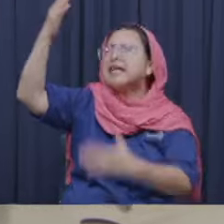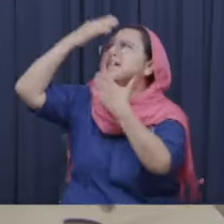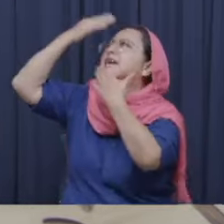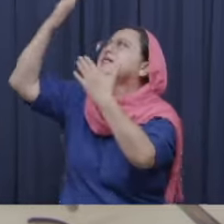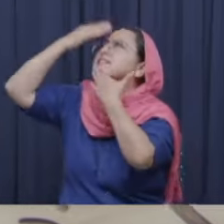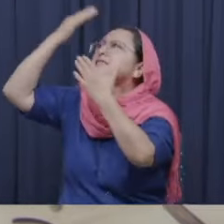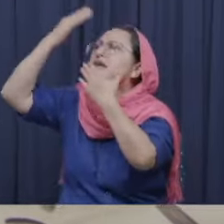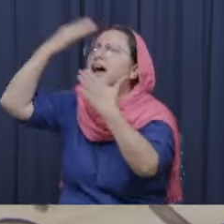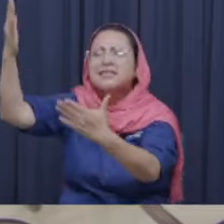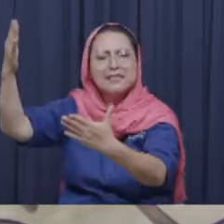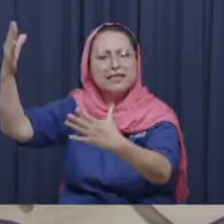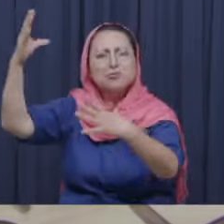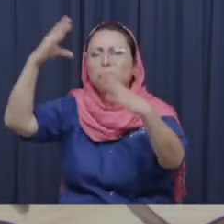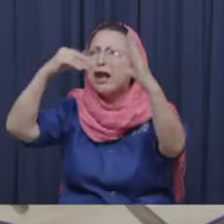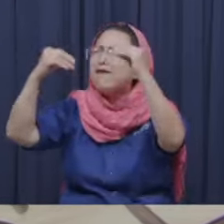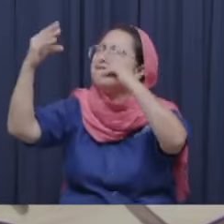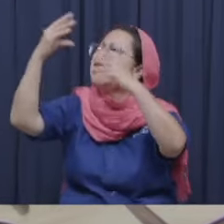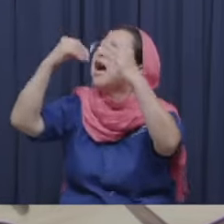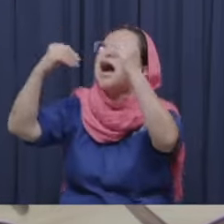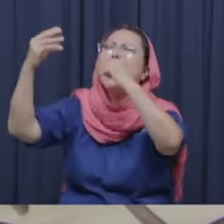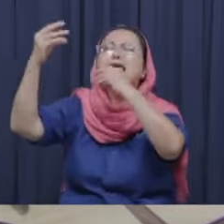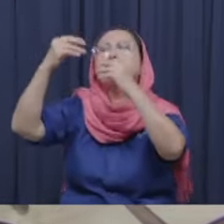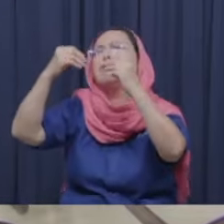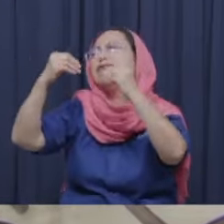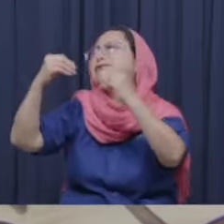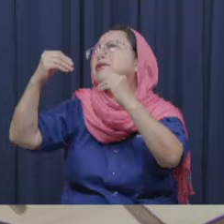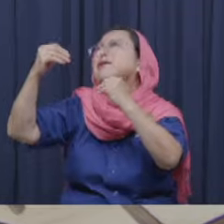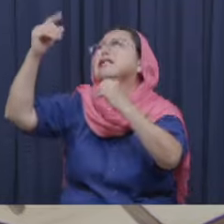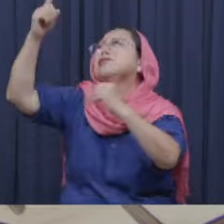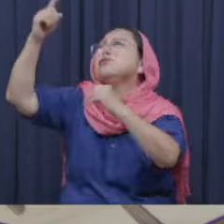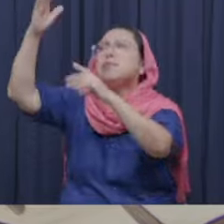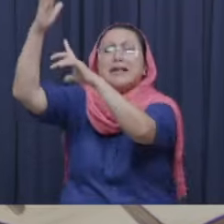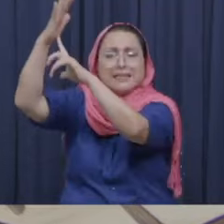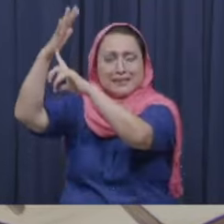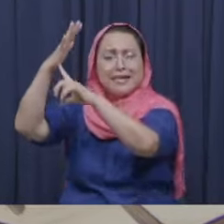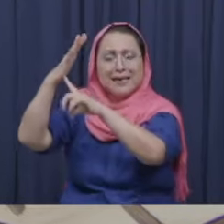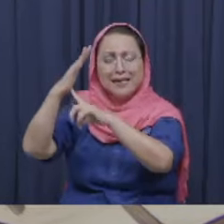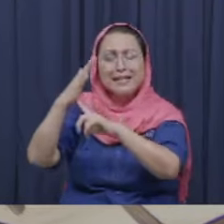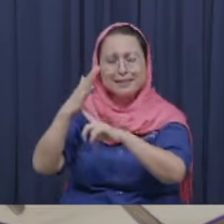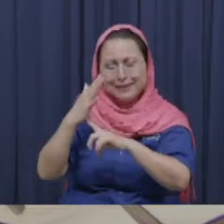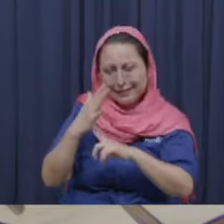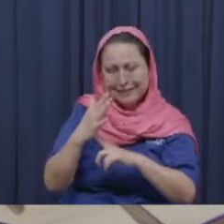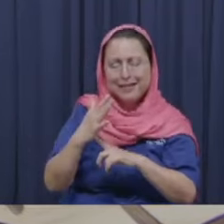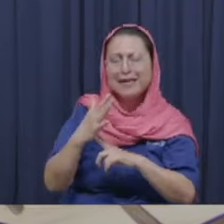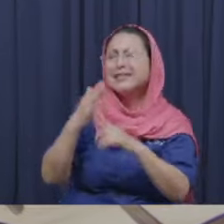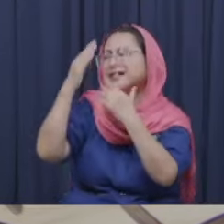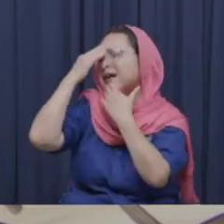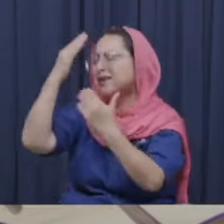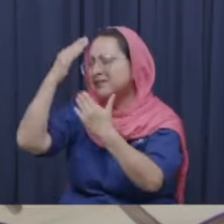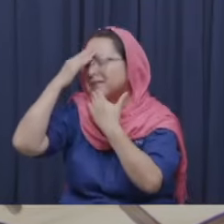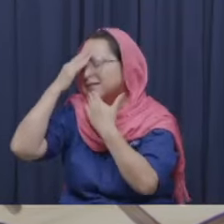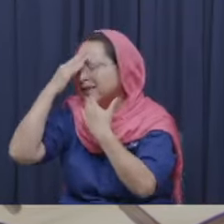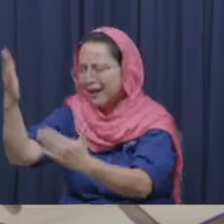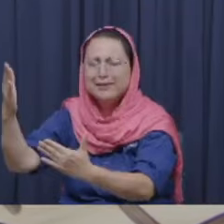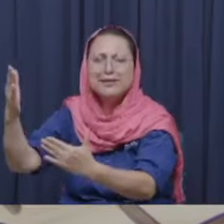Gracias, Señor, por hablarnos. Gracias por acercarte a nosotros. Gracias por ser cercano, Señor.